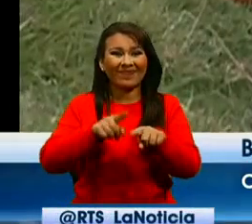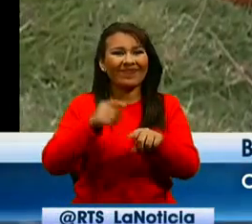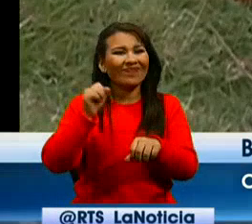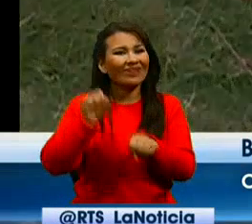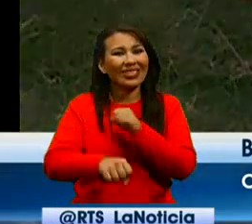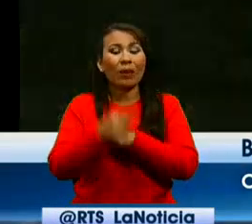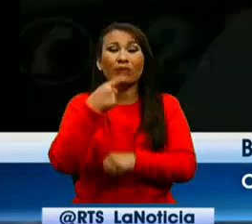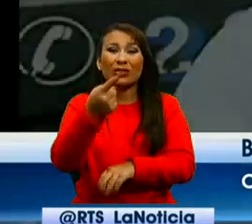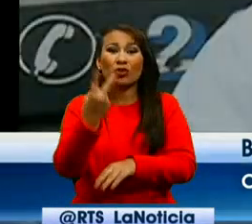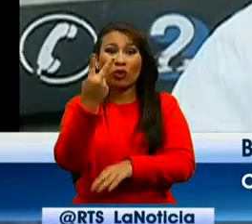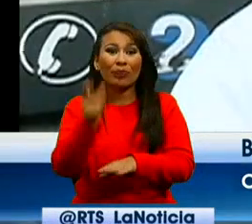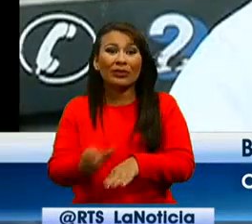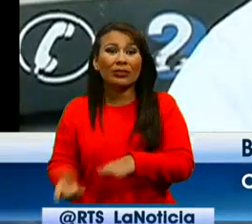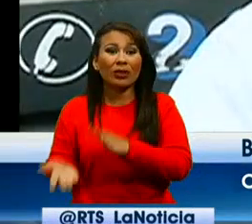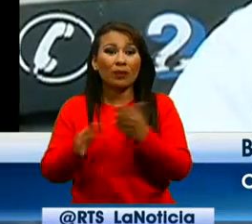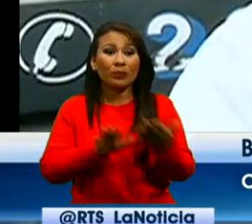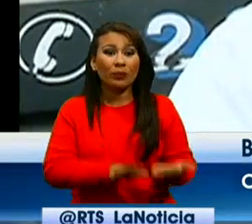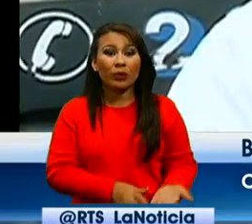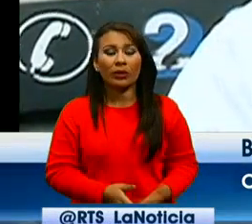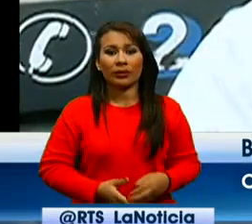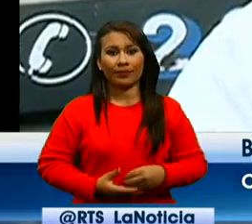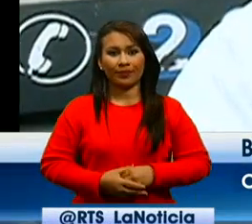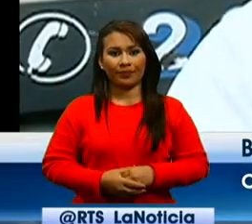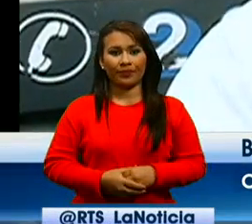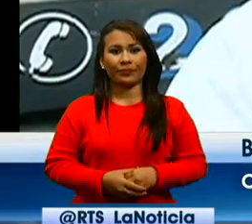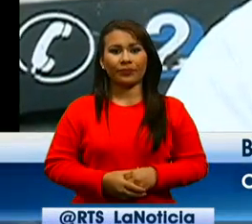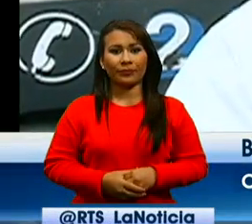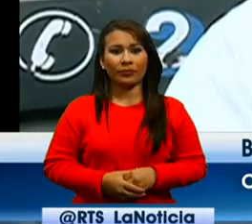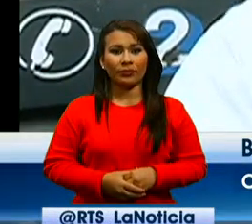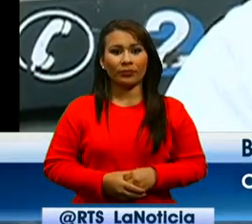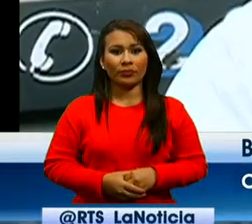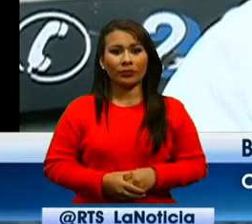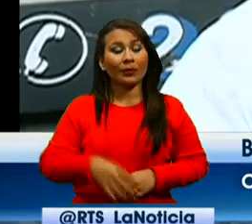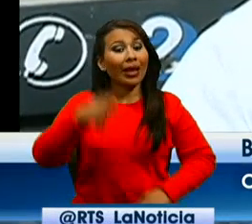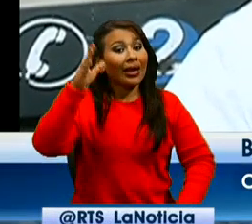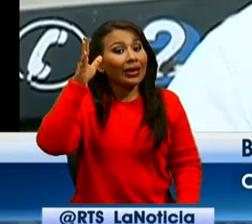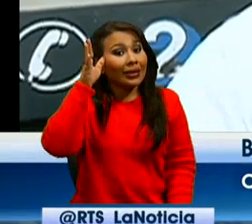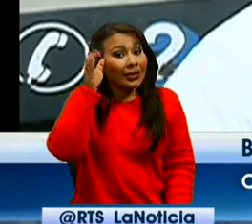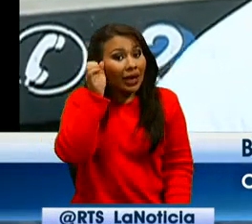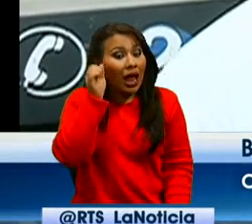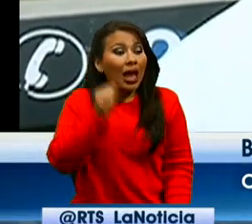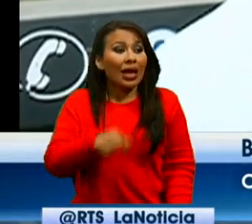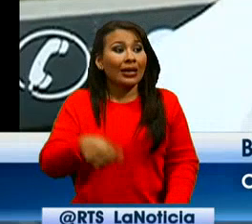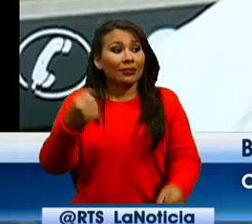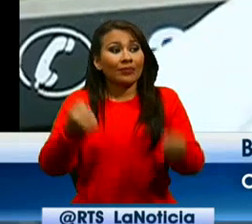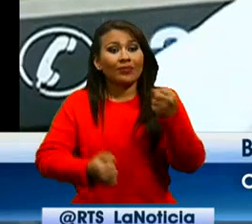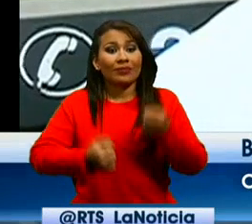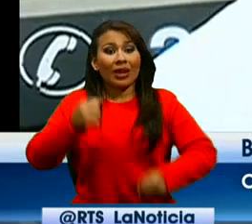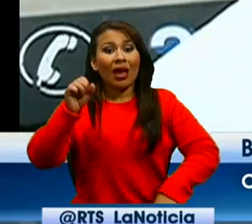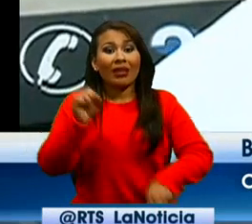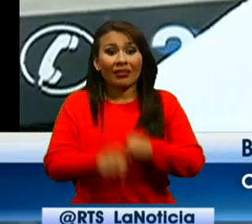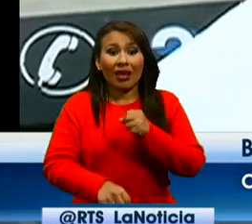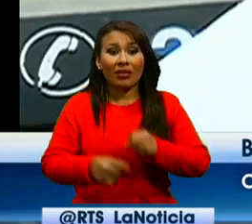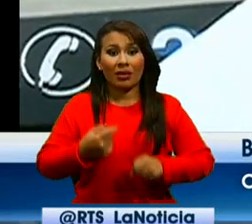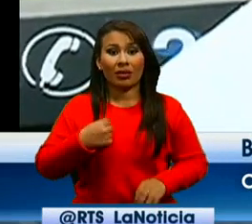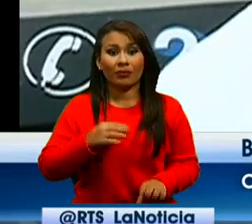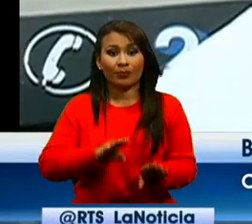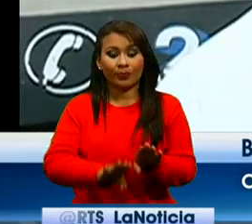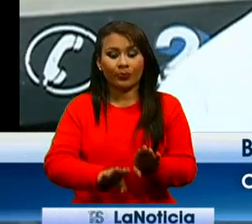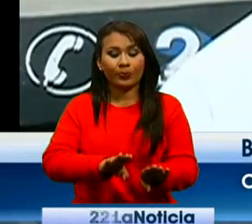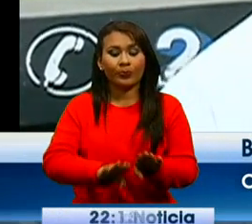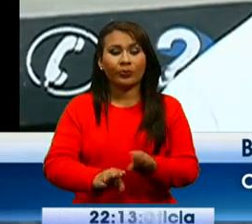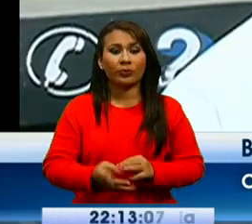este siniestro. Ahí existe la presunción de que exista una falla mecánica en lo que es el sistema de frenos, pero con